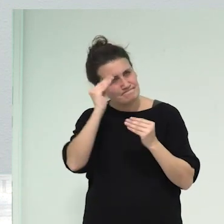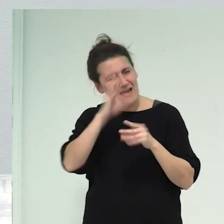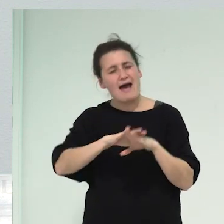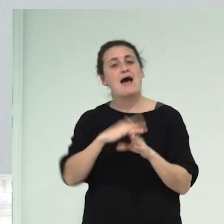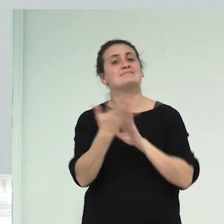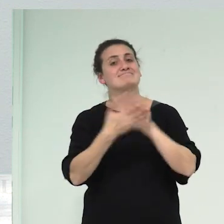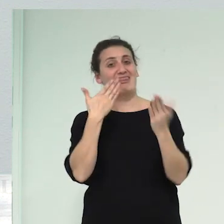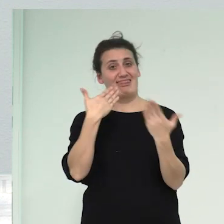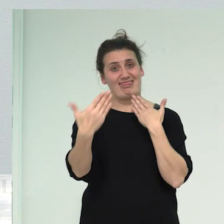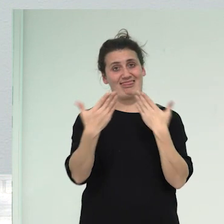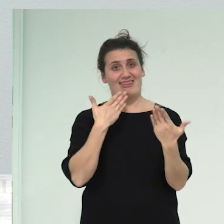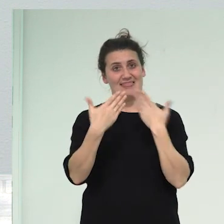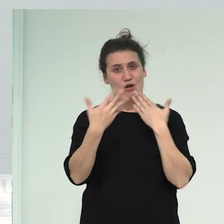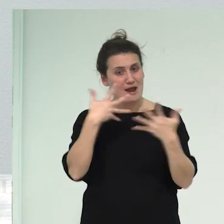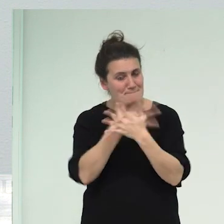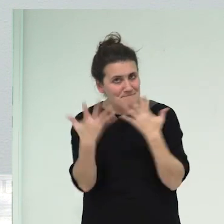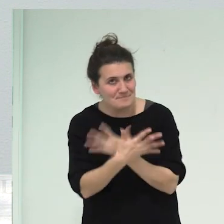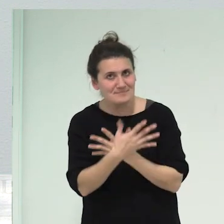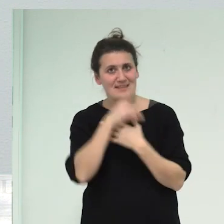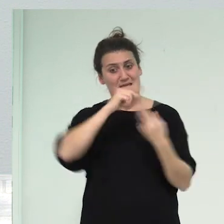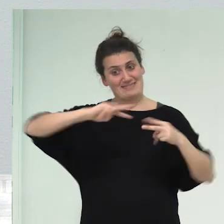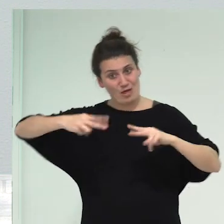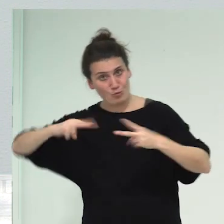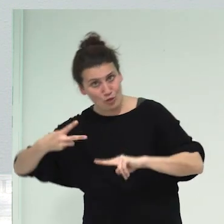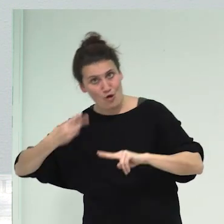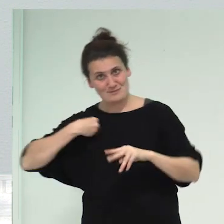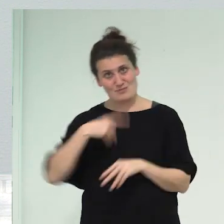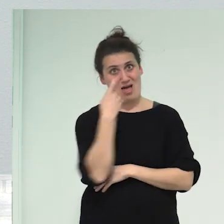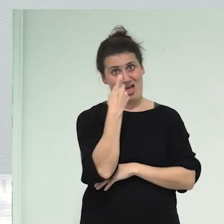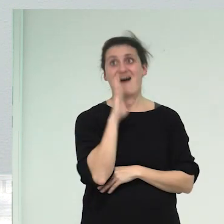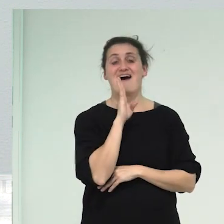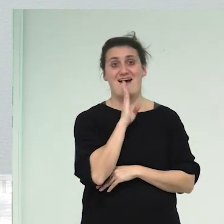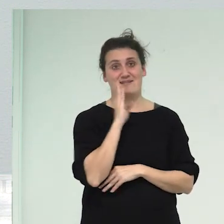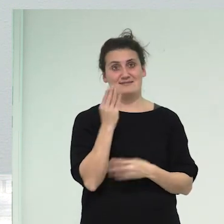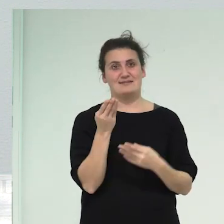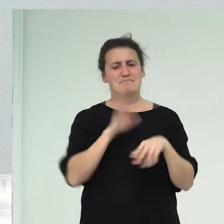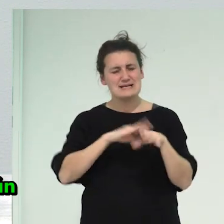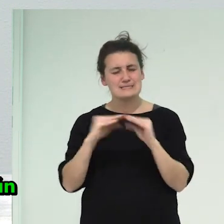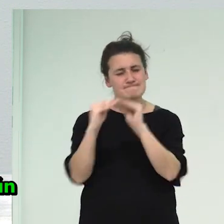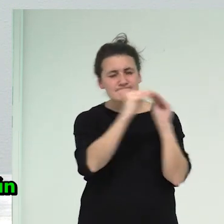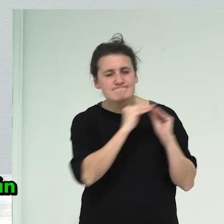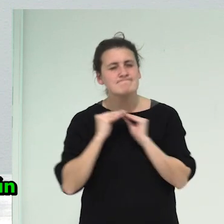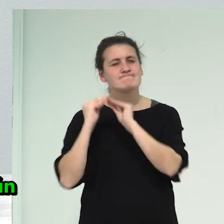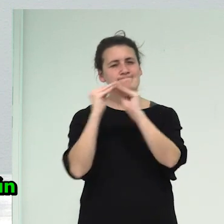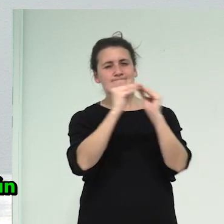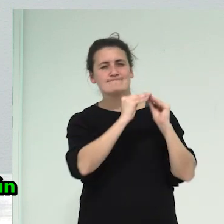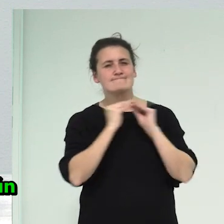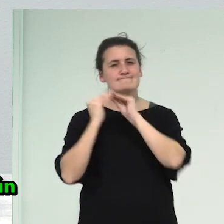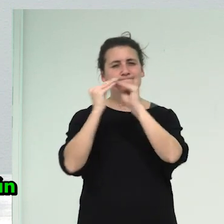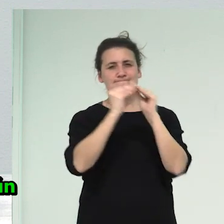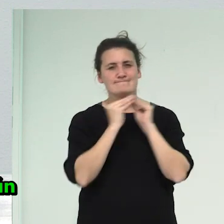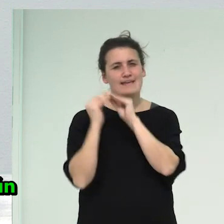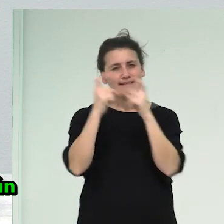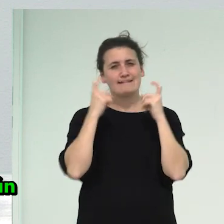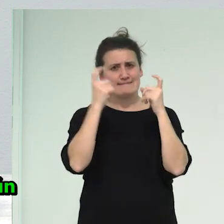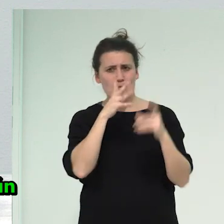a esos diálogos mestizos, a esos diálogos de traducciones necesarias y poner en común para que, porque tenemos que